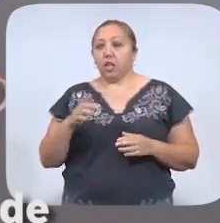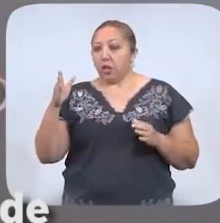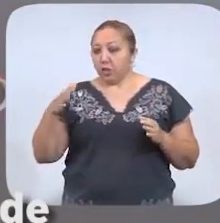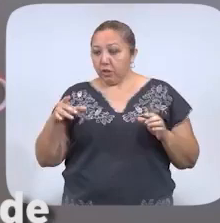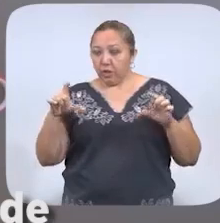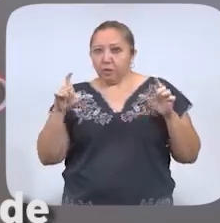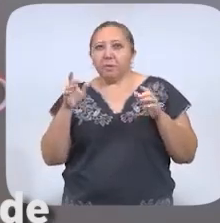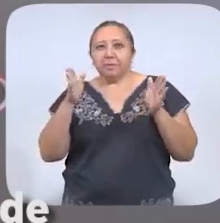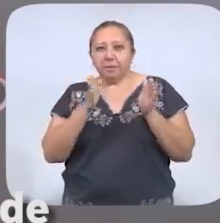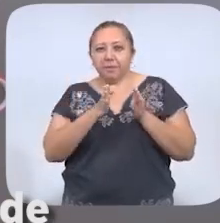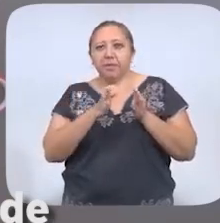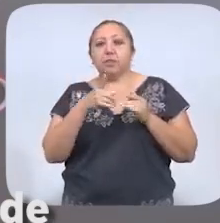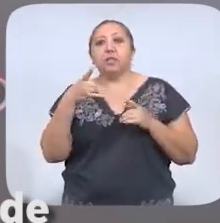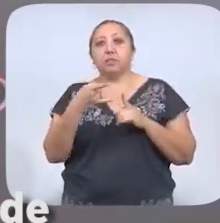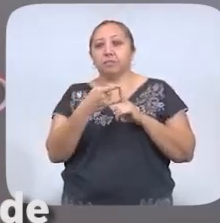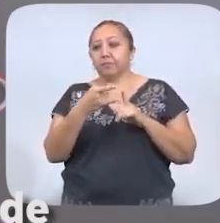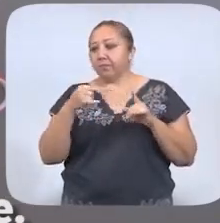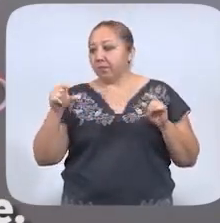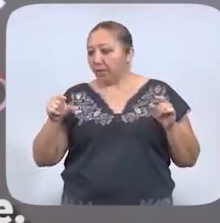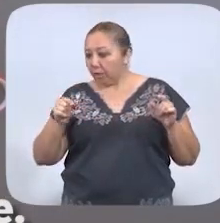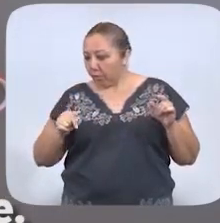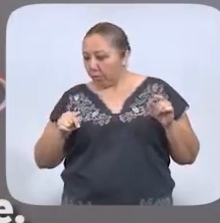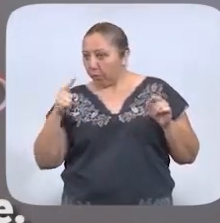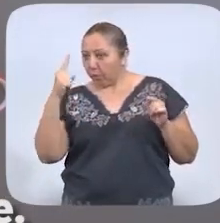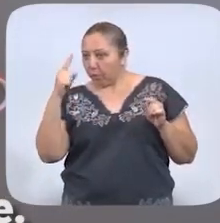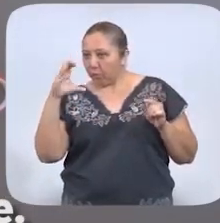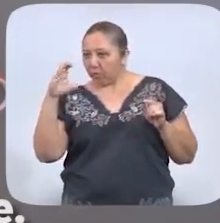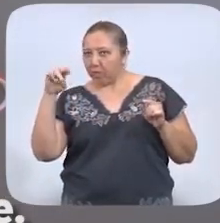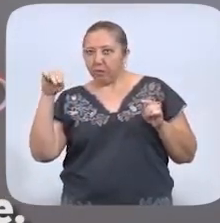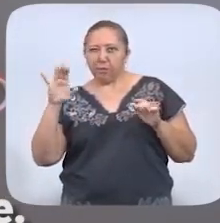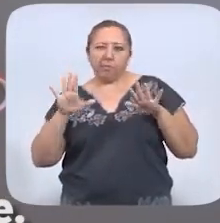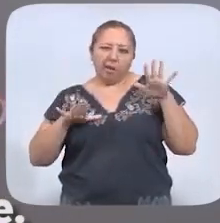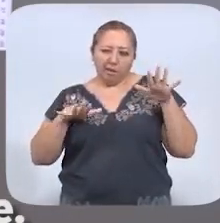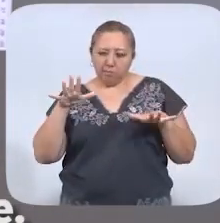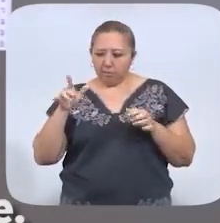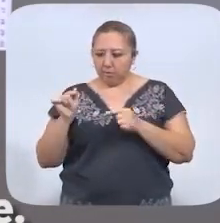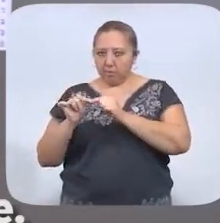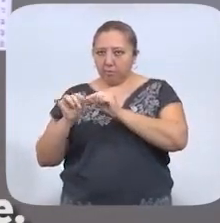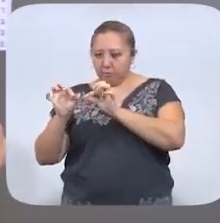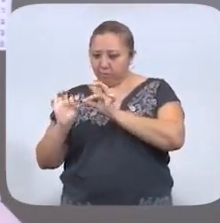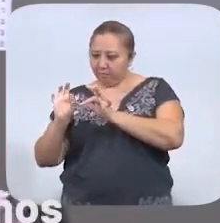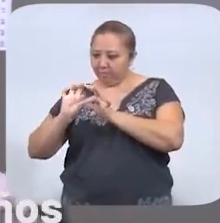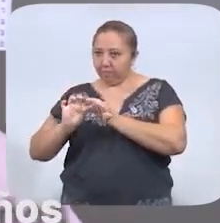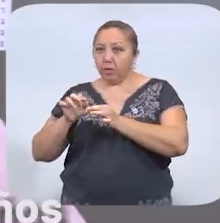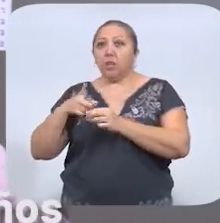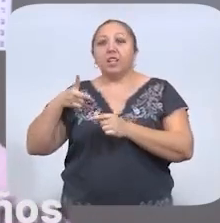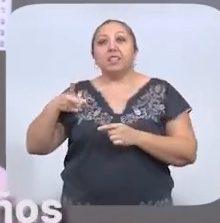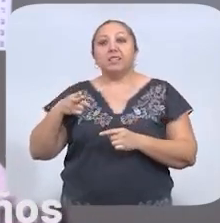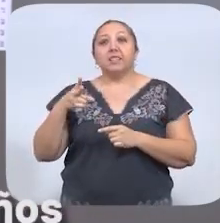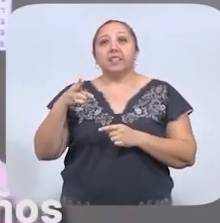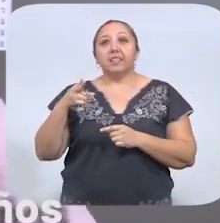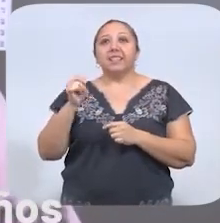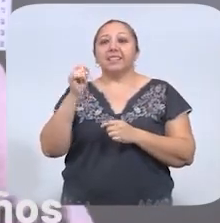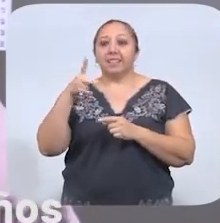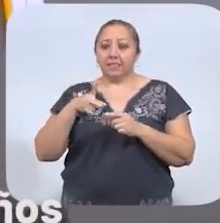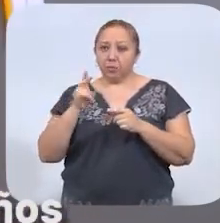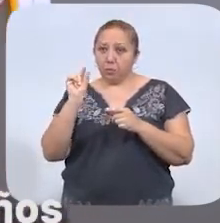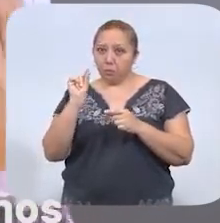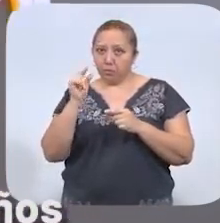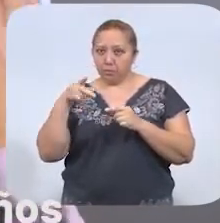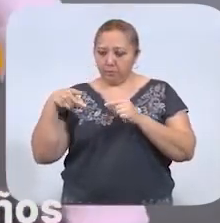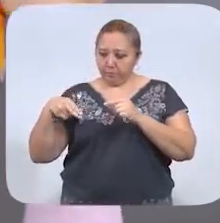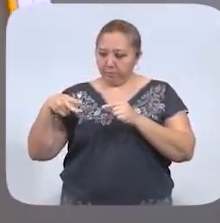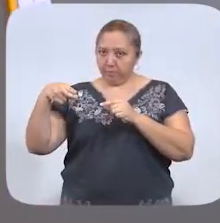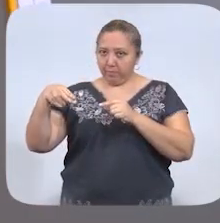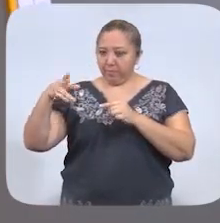En los lados chicos, haz un doblez de un centímetro aproximadamente. Con las tijeras, haz 6